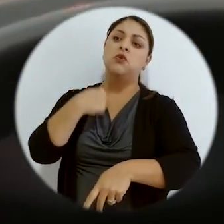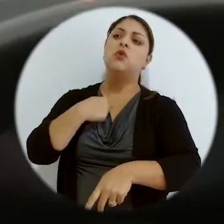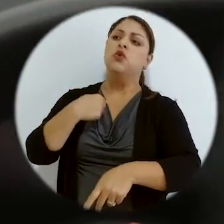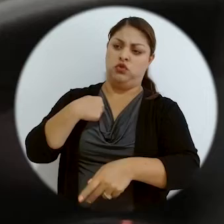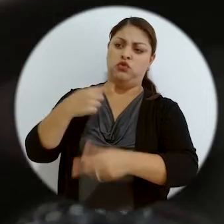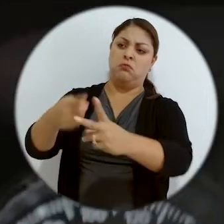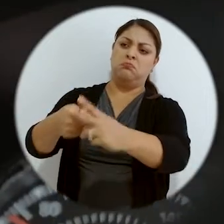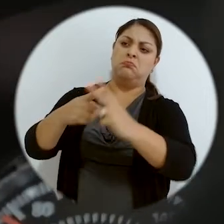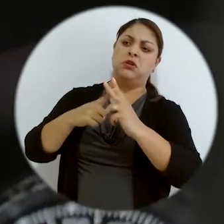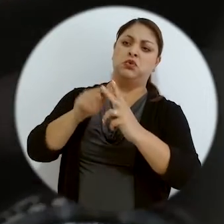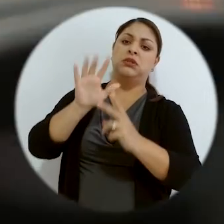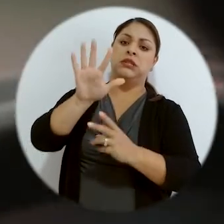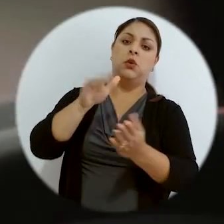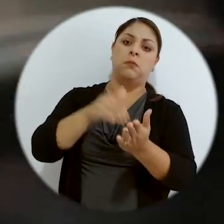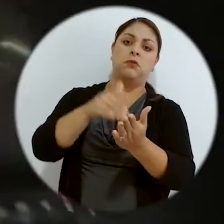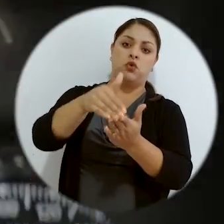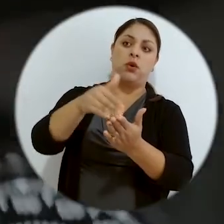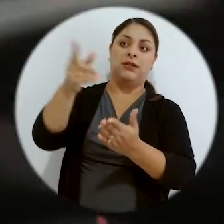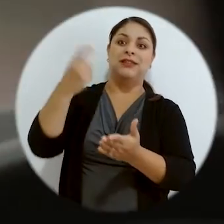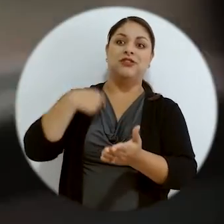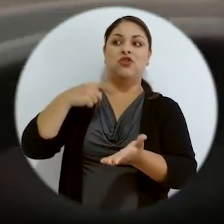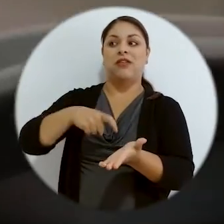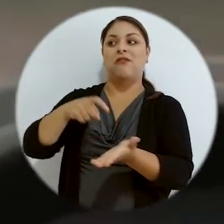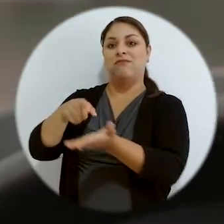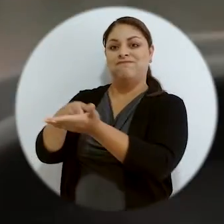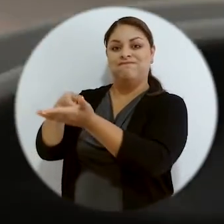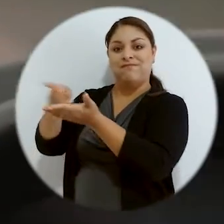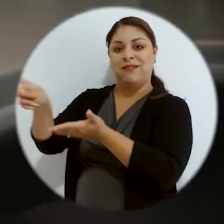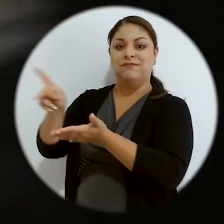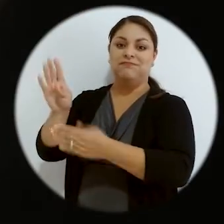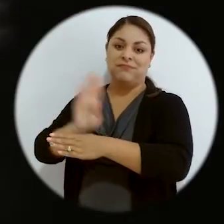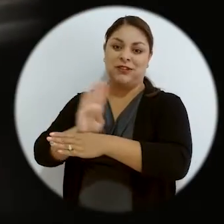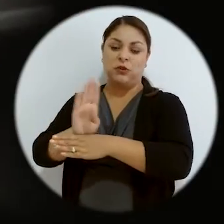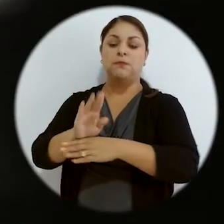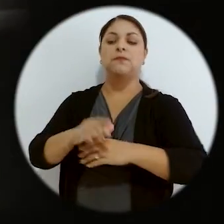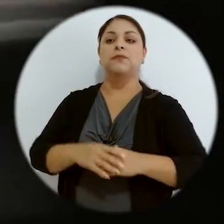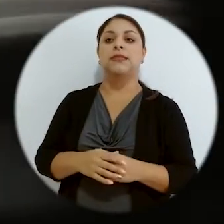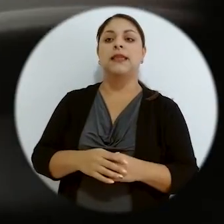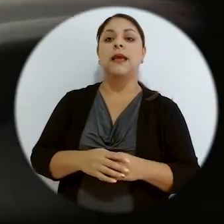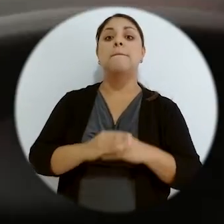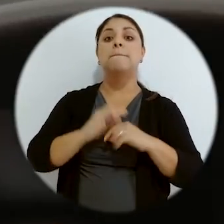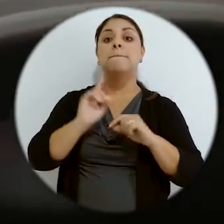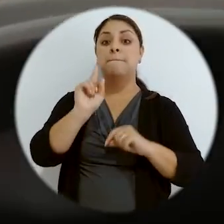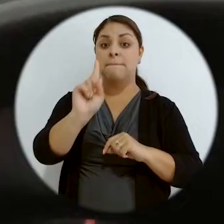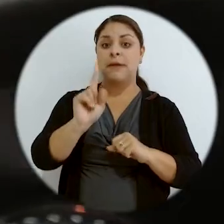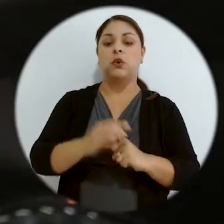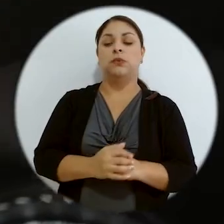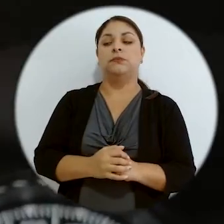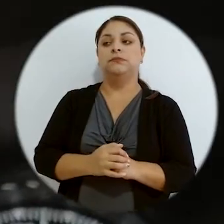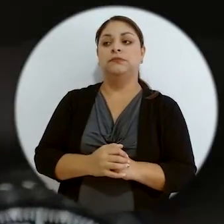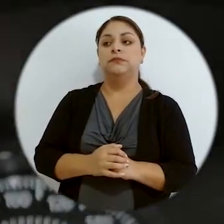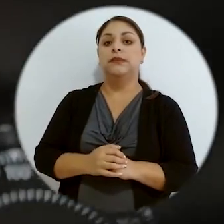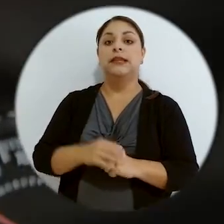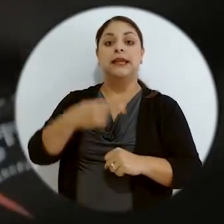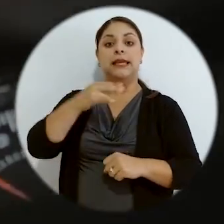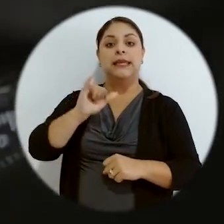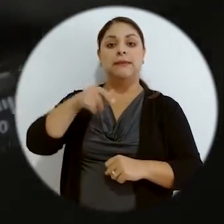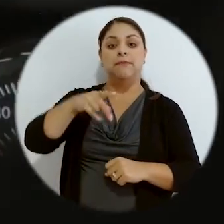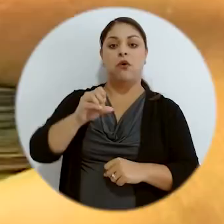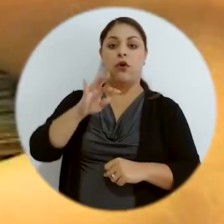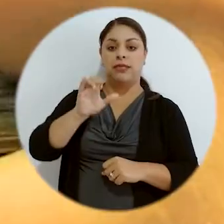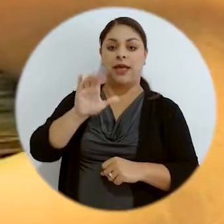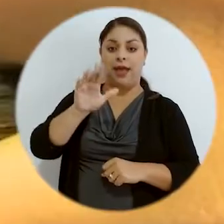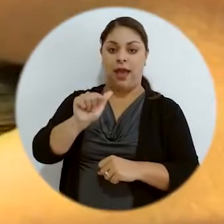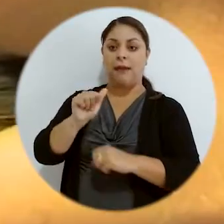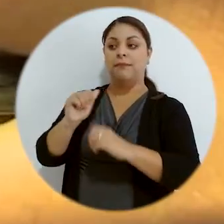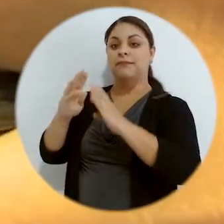le presto los 5 millones, solo que la hipoteca que usted tiene con el banco me la traspasa a mí. ¿Ah? Y yo le doy los 5 millones a